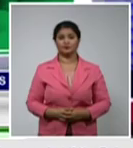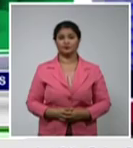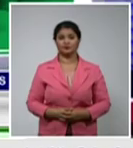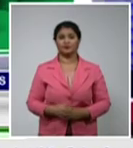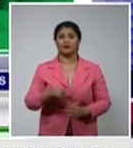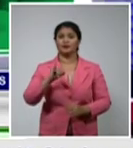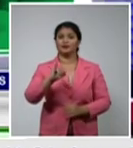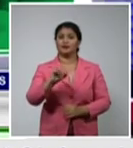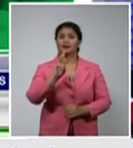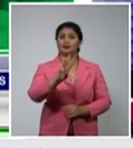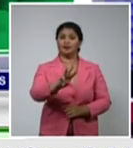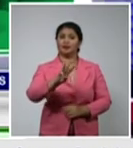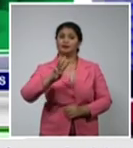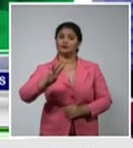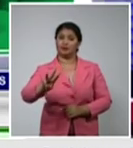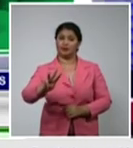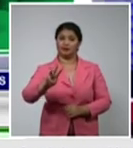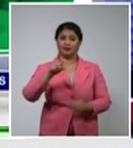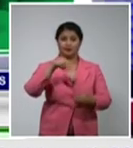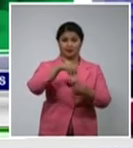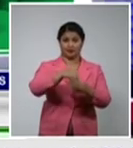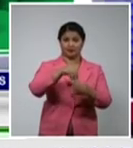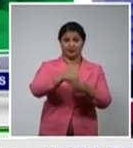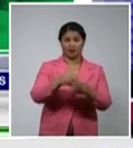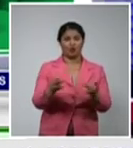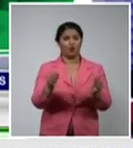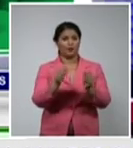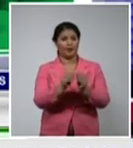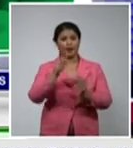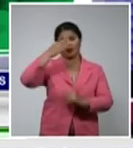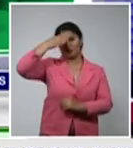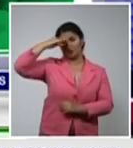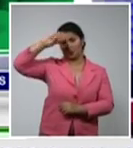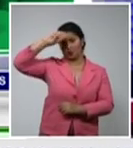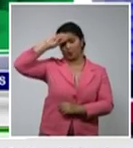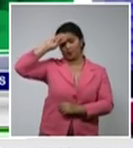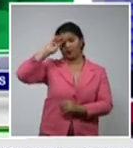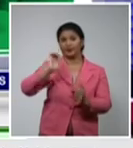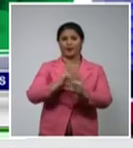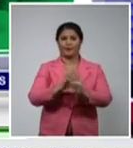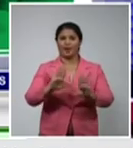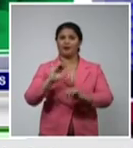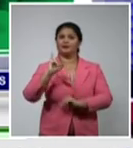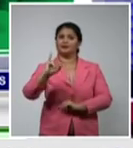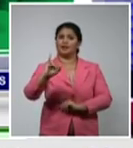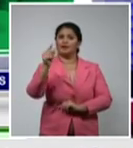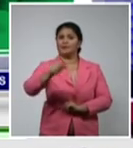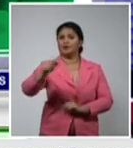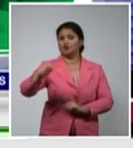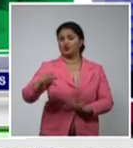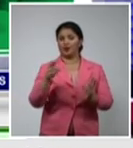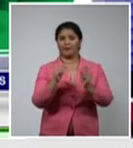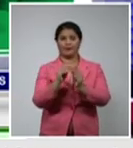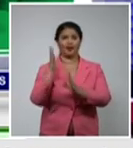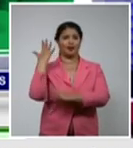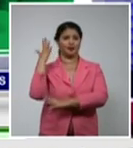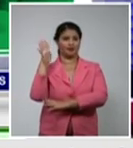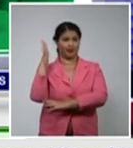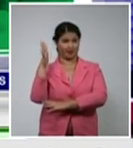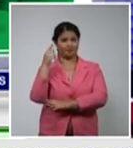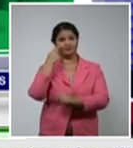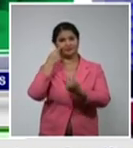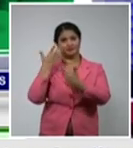633, el mayor número son autóctonos y solamente 6 importados. Ahí ustedes lo pueden ver